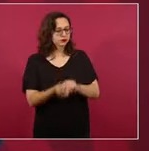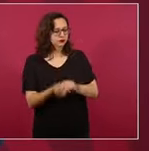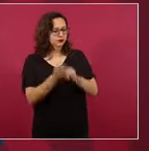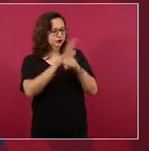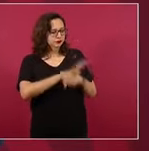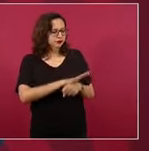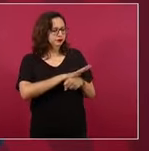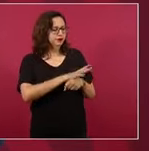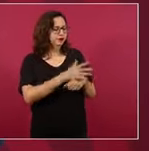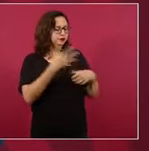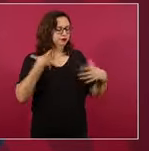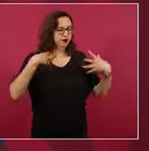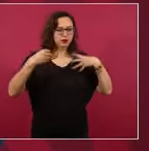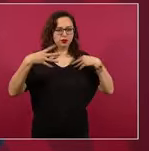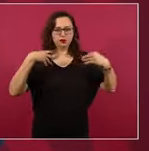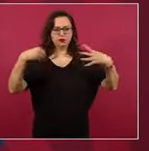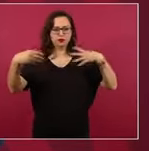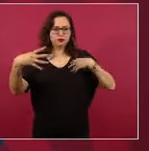conjunta, integral,